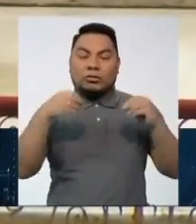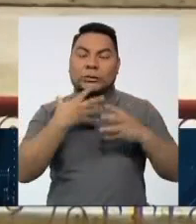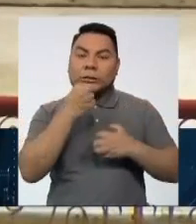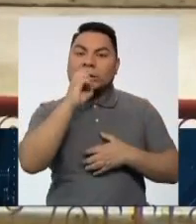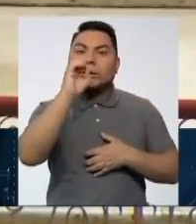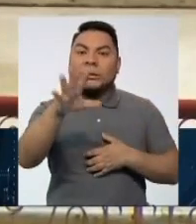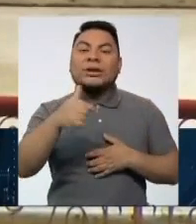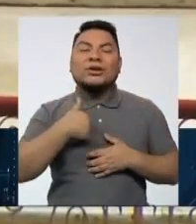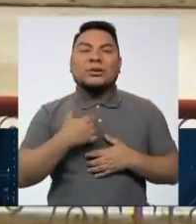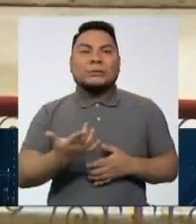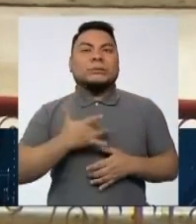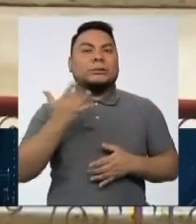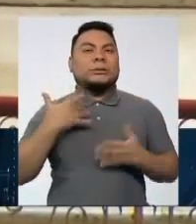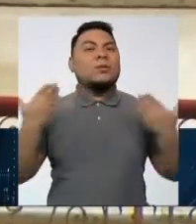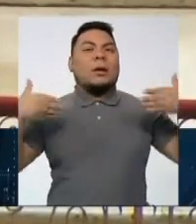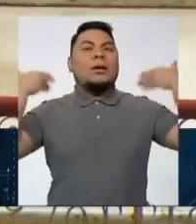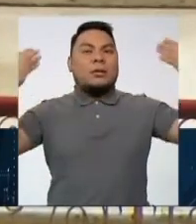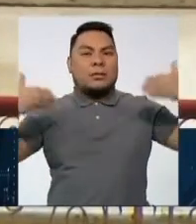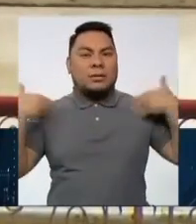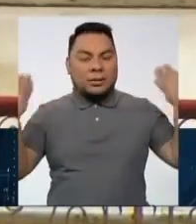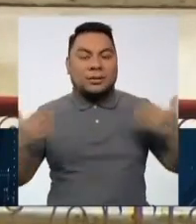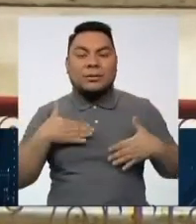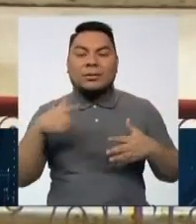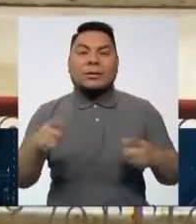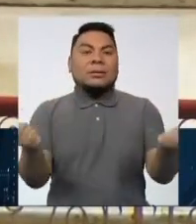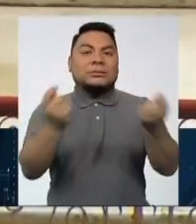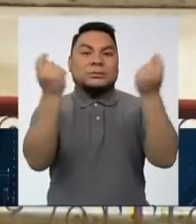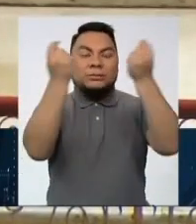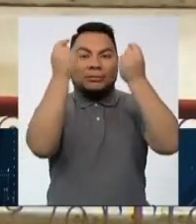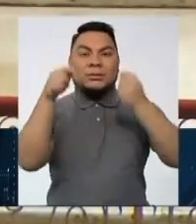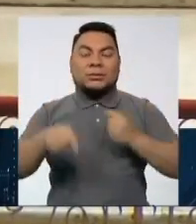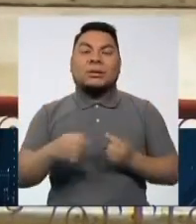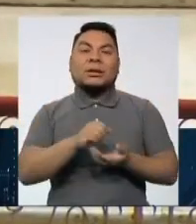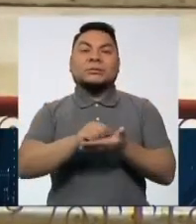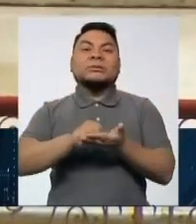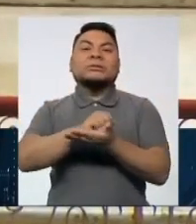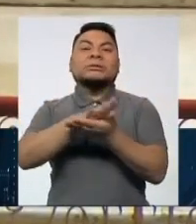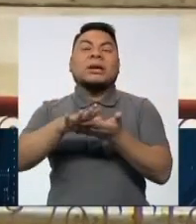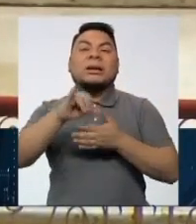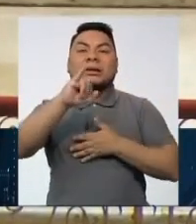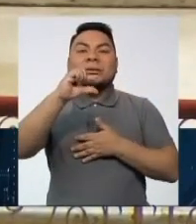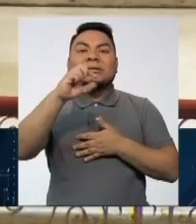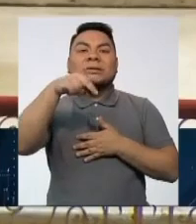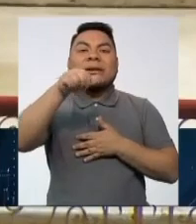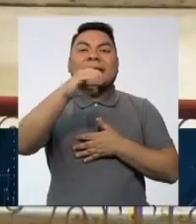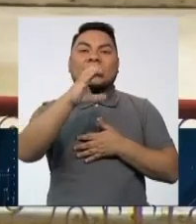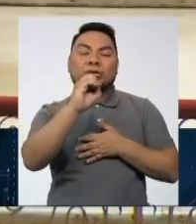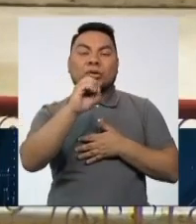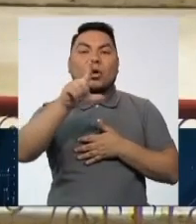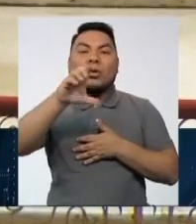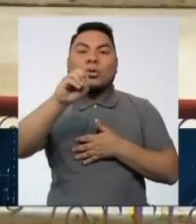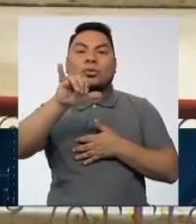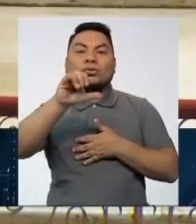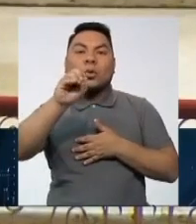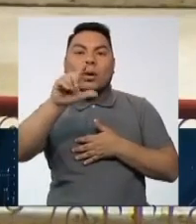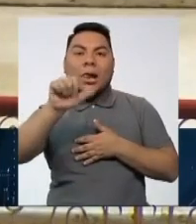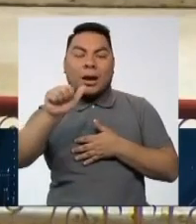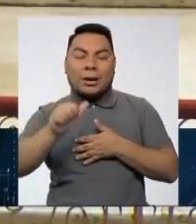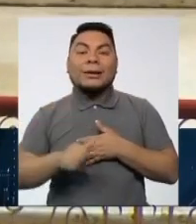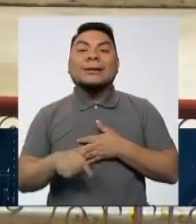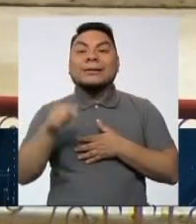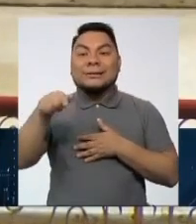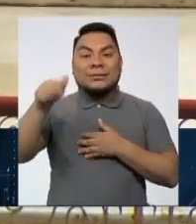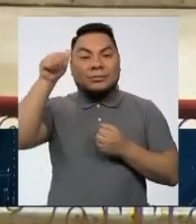inmensa alegría al celebrar la fiesta de San Ignacio de Loyola y conmemorar al mismo